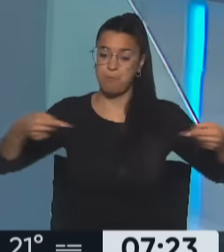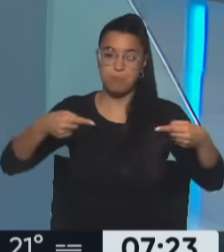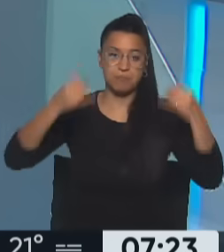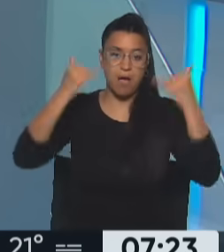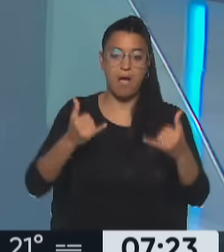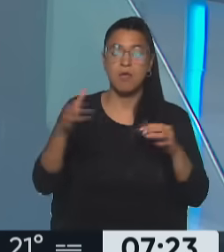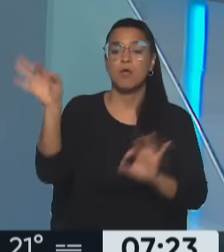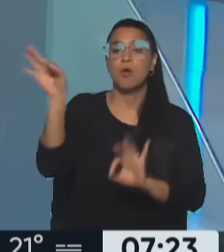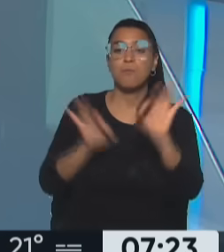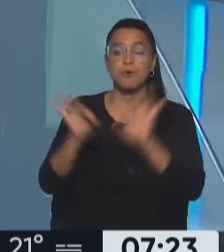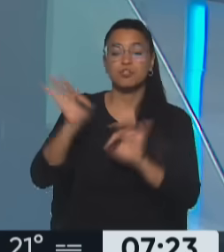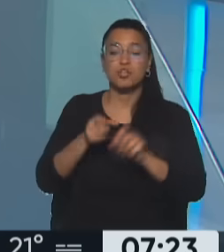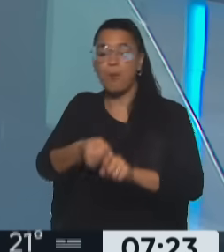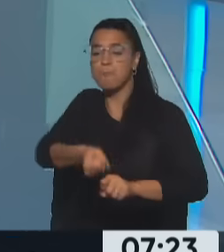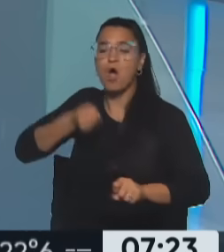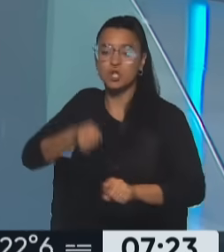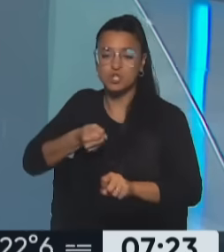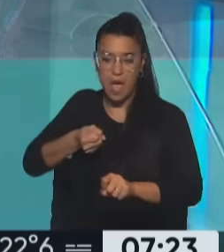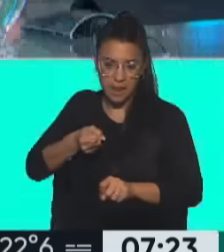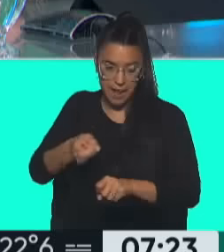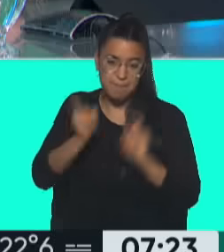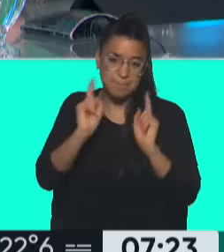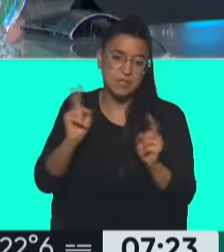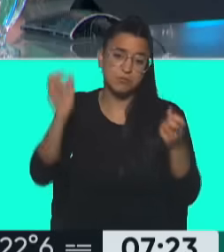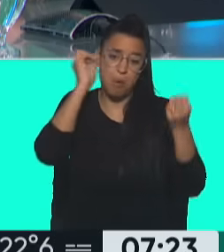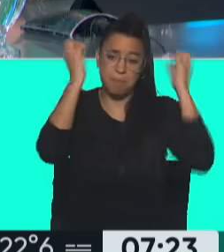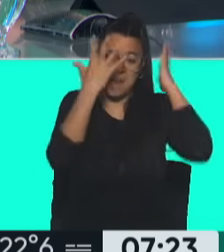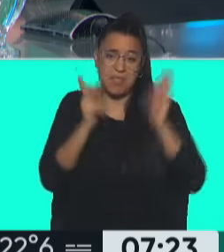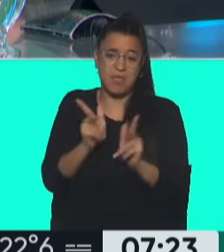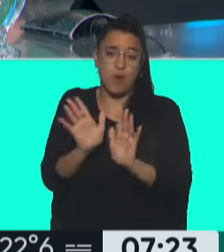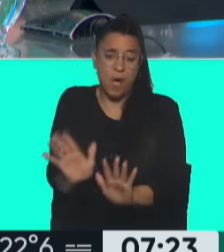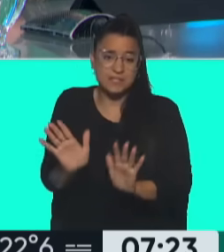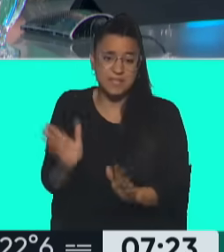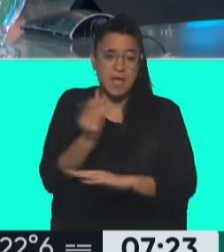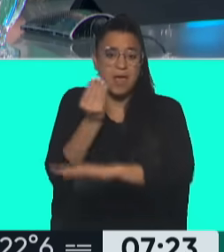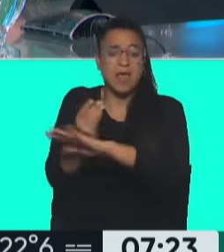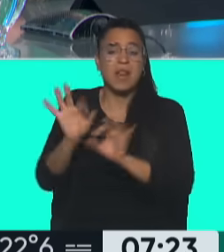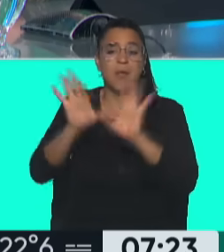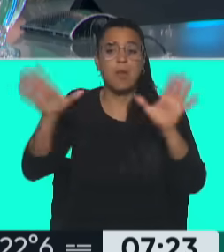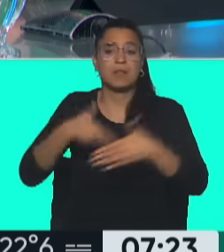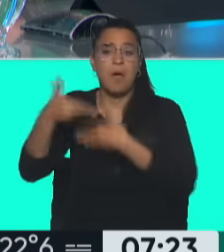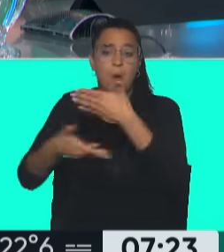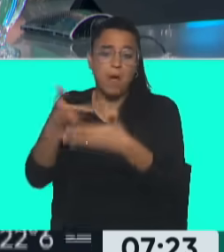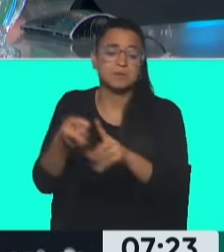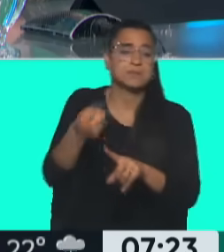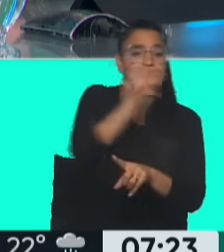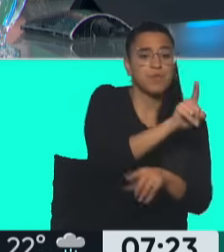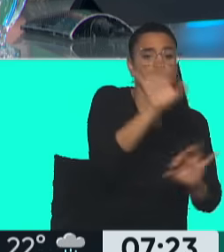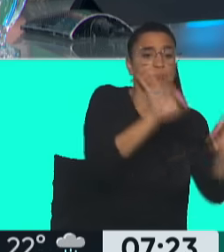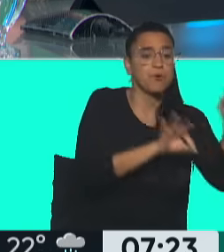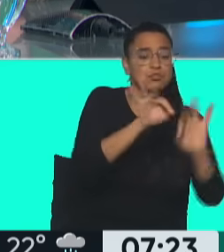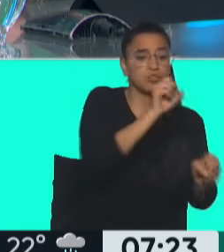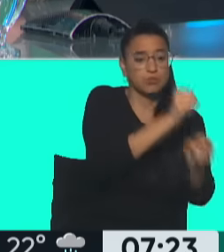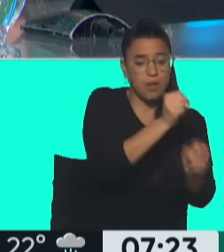el proyecto de la motosierra, así lo define el propio Javier Milei, el candidato de La Libertad Avanza, frente al proyecto de